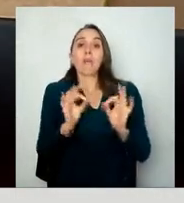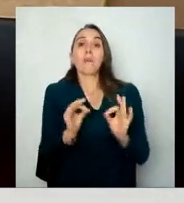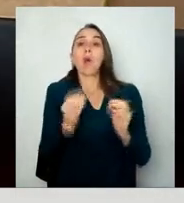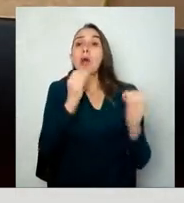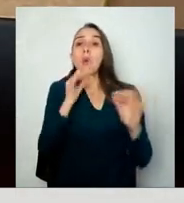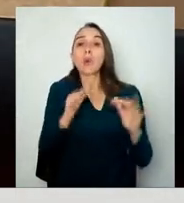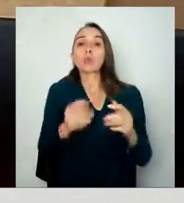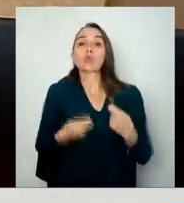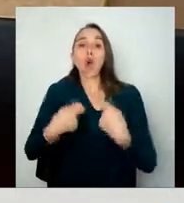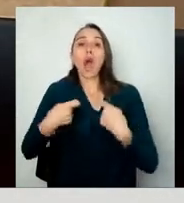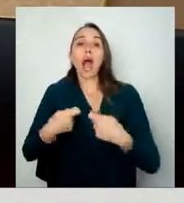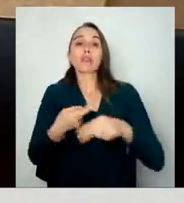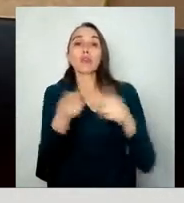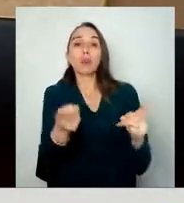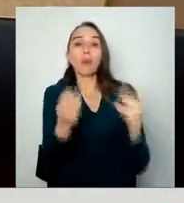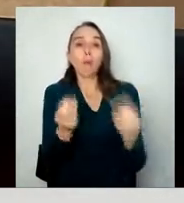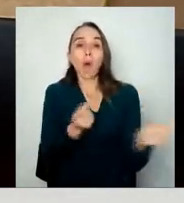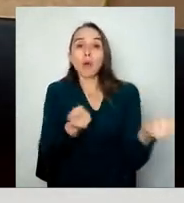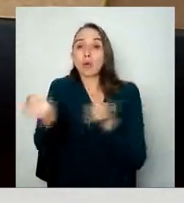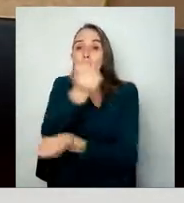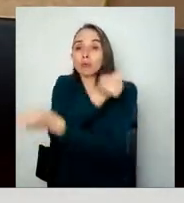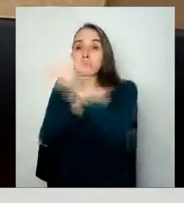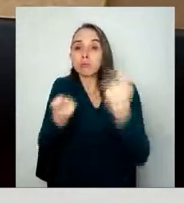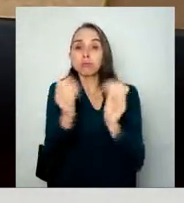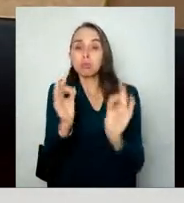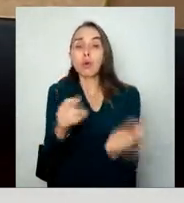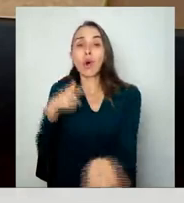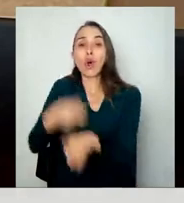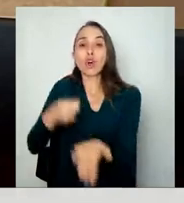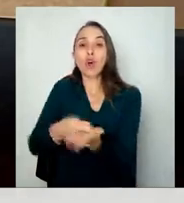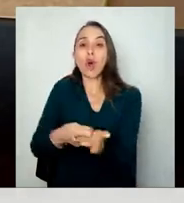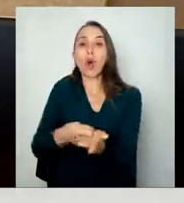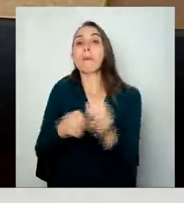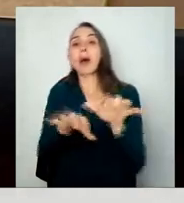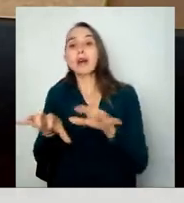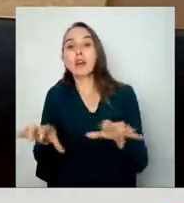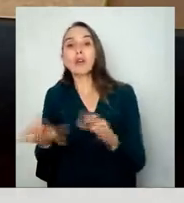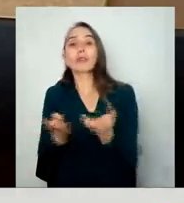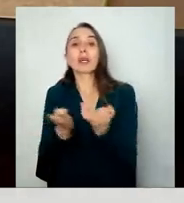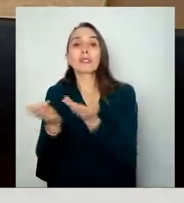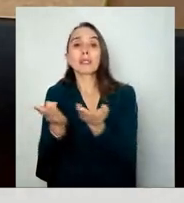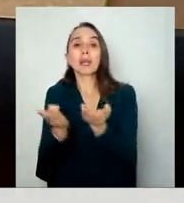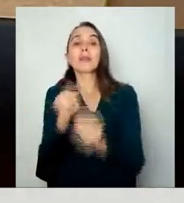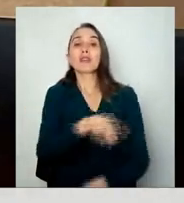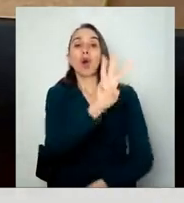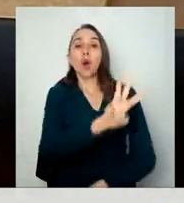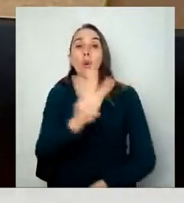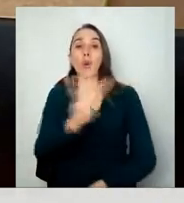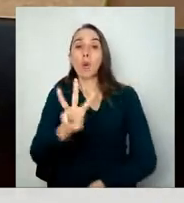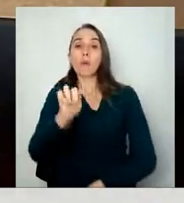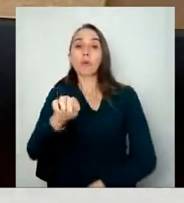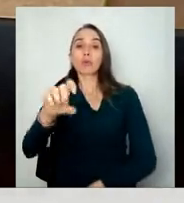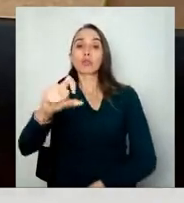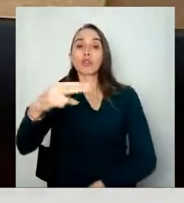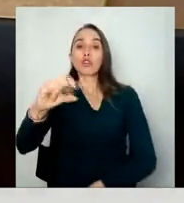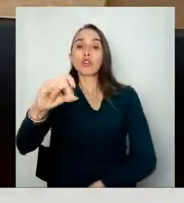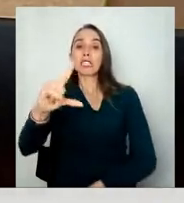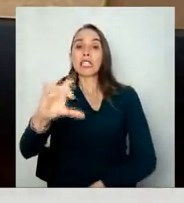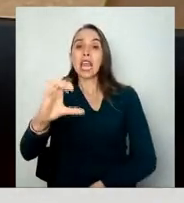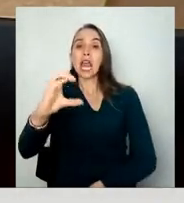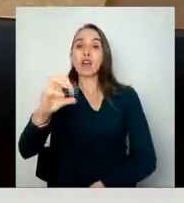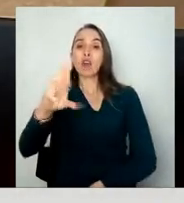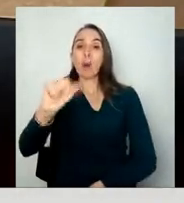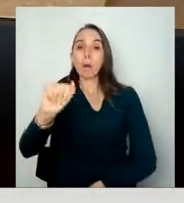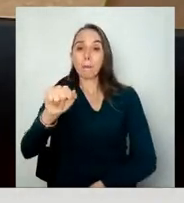en el gasto público principalmente a través de las compras de los bienes y servicios que se hacen a través del portal chile compra en el caso de este proyecto de ley